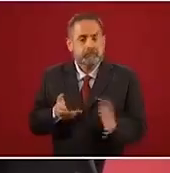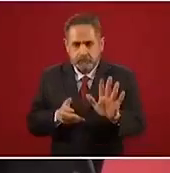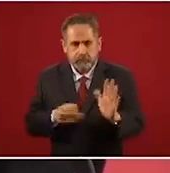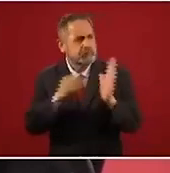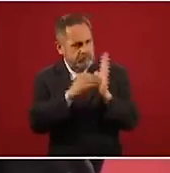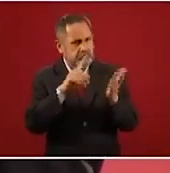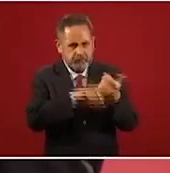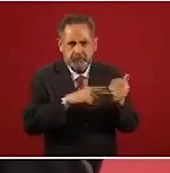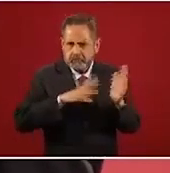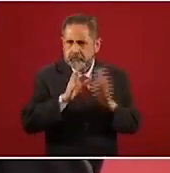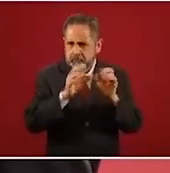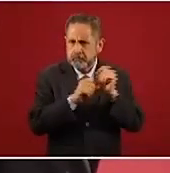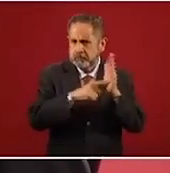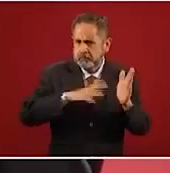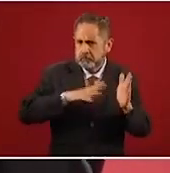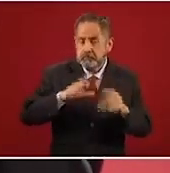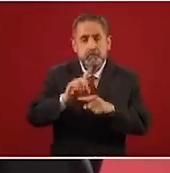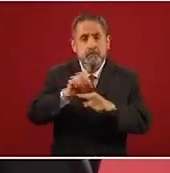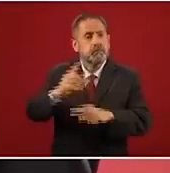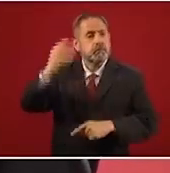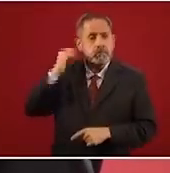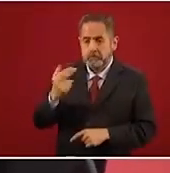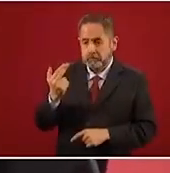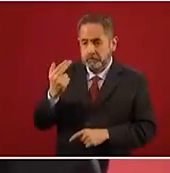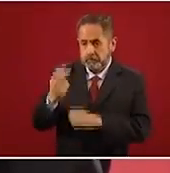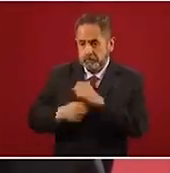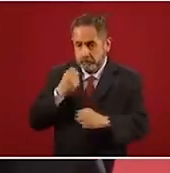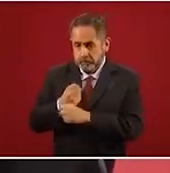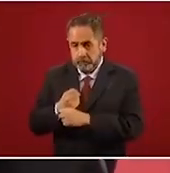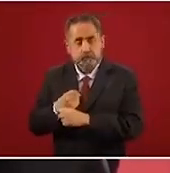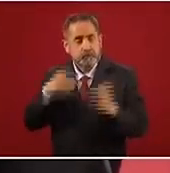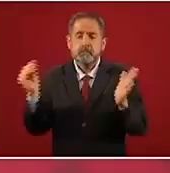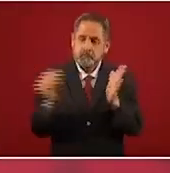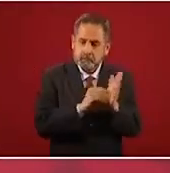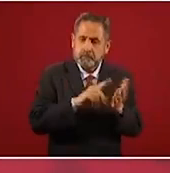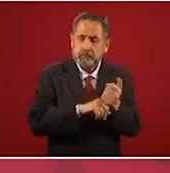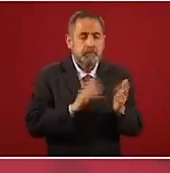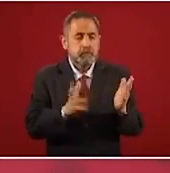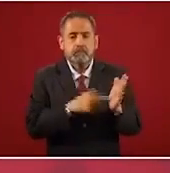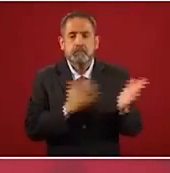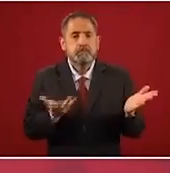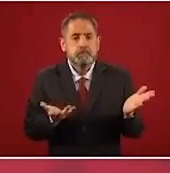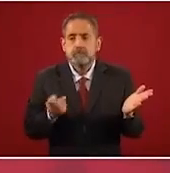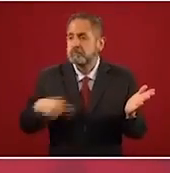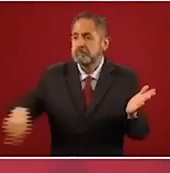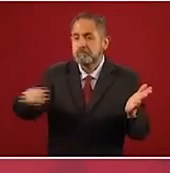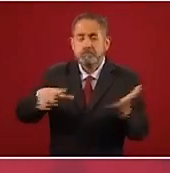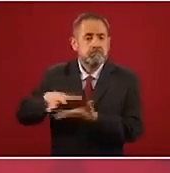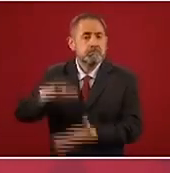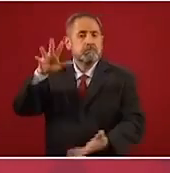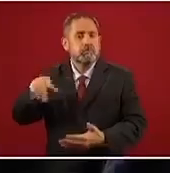Existía desde hace 25 años el derecho, y los mexicanos, la